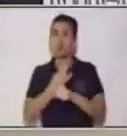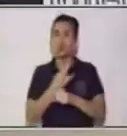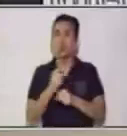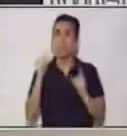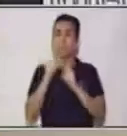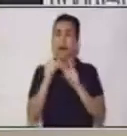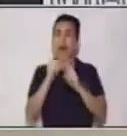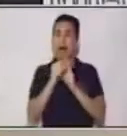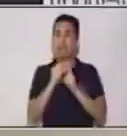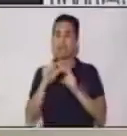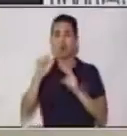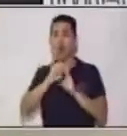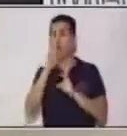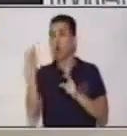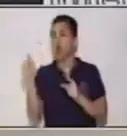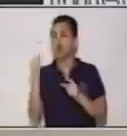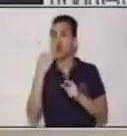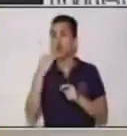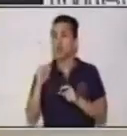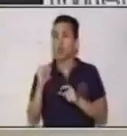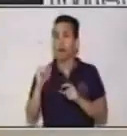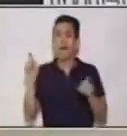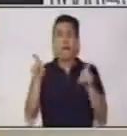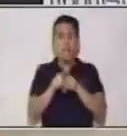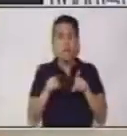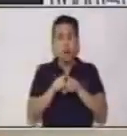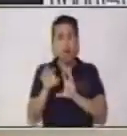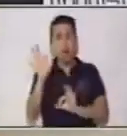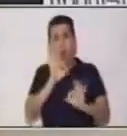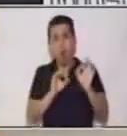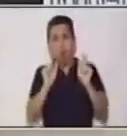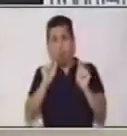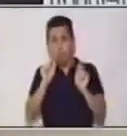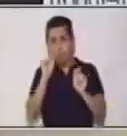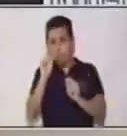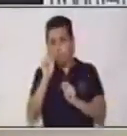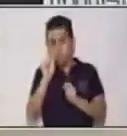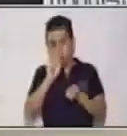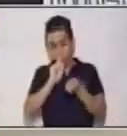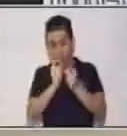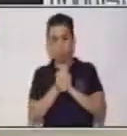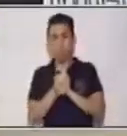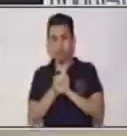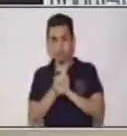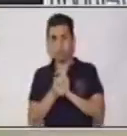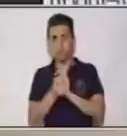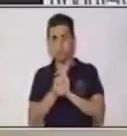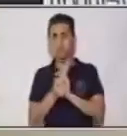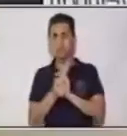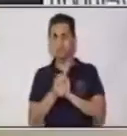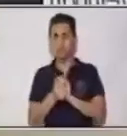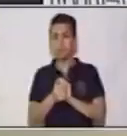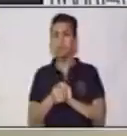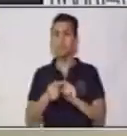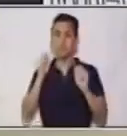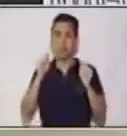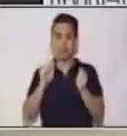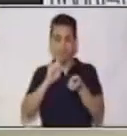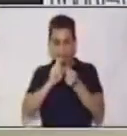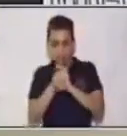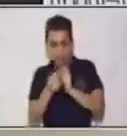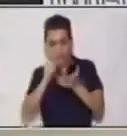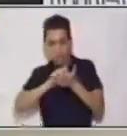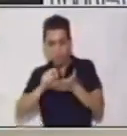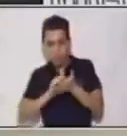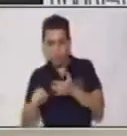idioma que pueden ser iguales o ligeramente modificados. Aquí pues hay un cambio, puede haber un cambio en la escritura y en